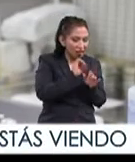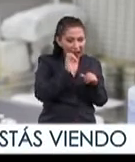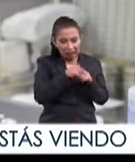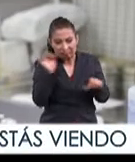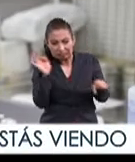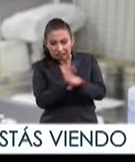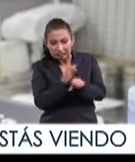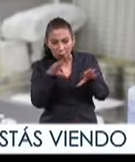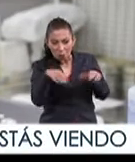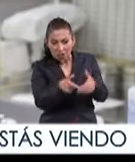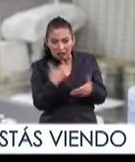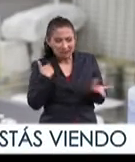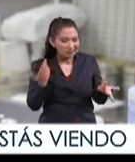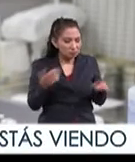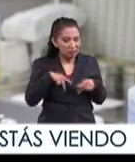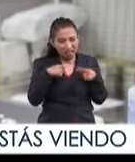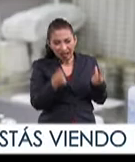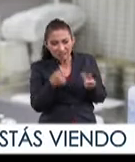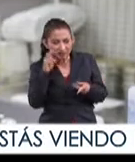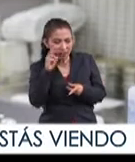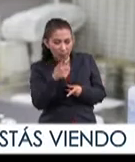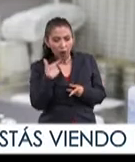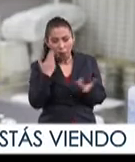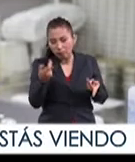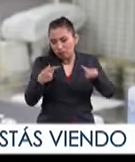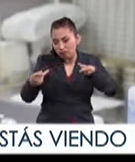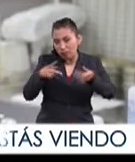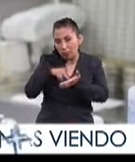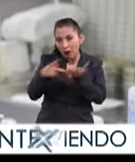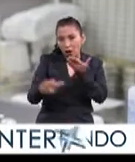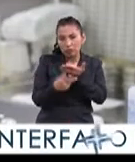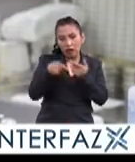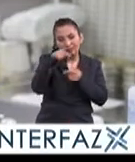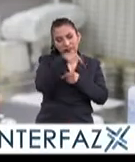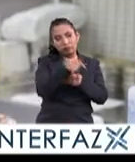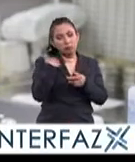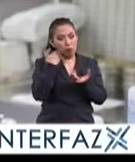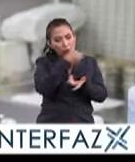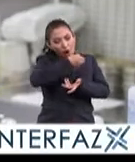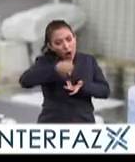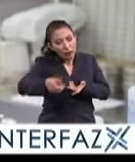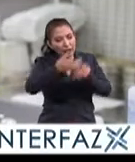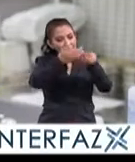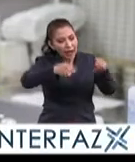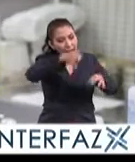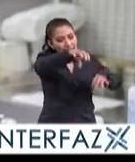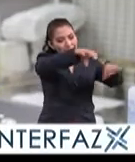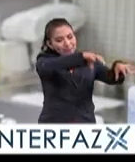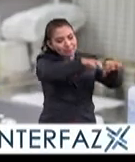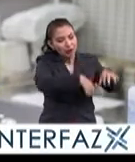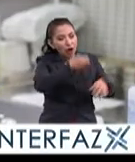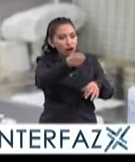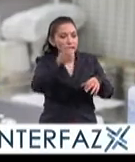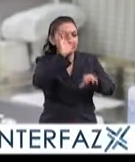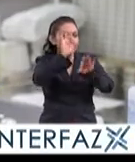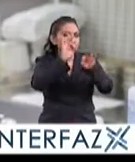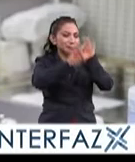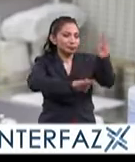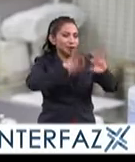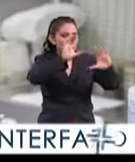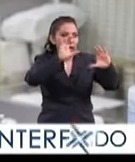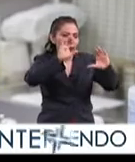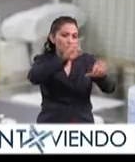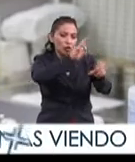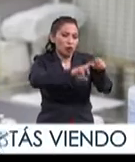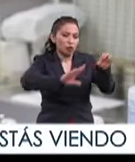de las comunidades, pues también, por ejemplo, desarrollar proyectos que tengan que ver con ordenamientos territoriales, ordenamientos ecológicos territoriales,